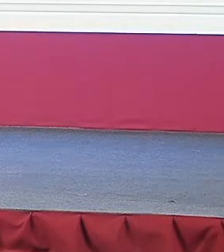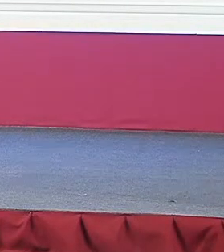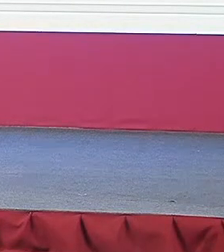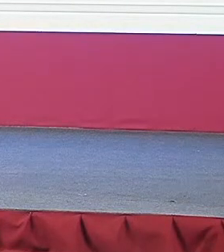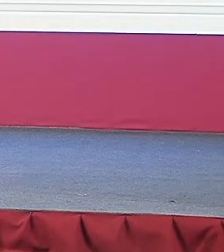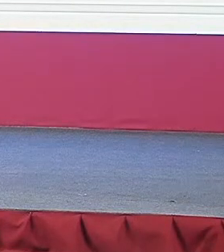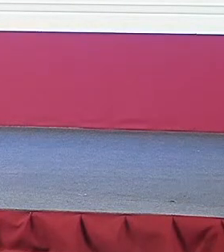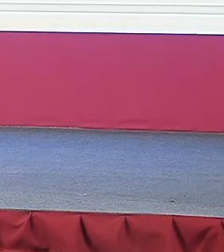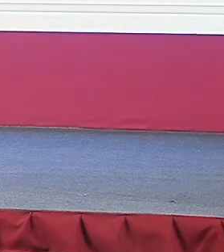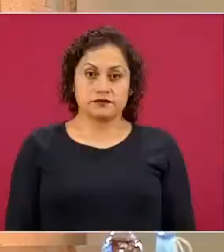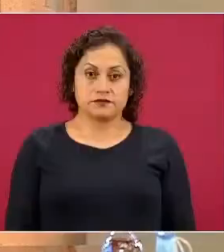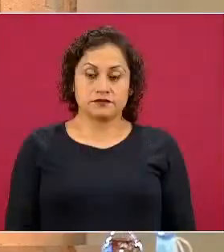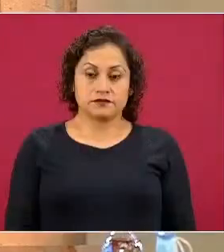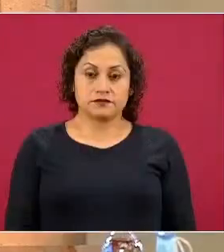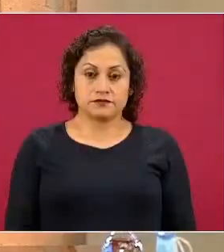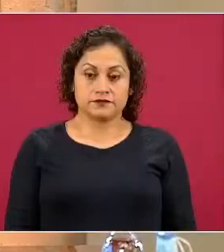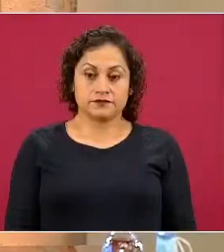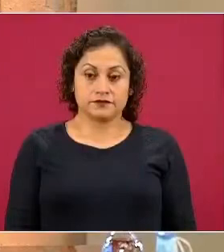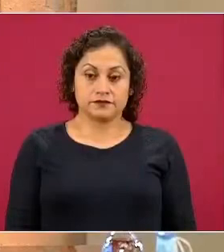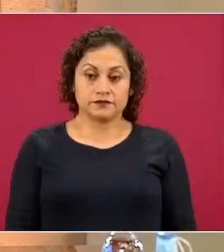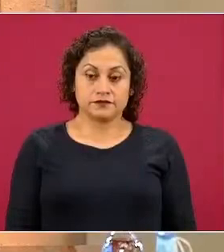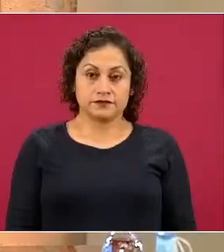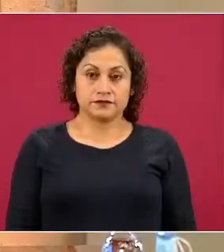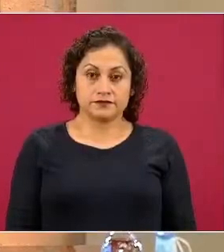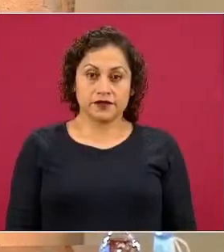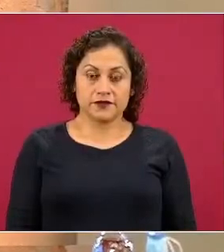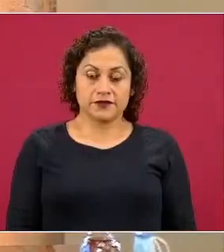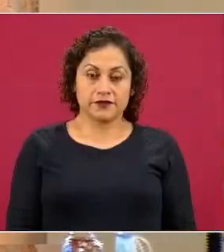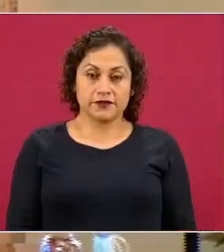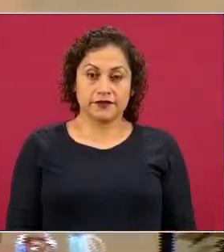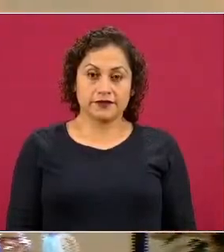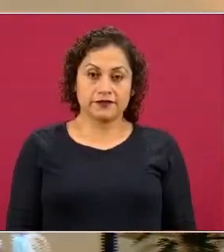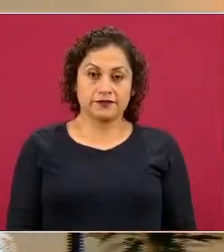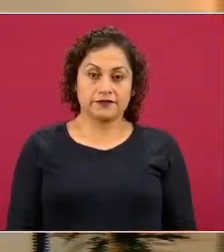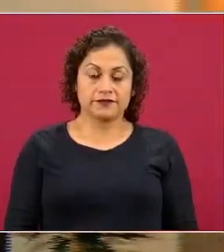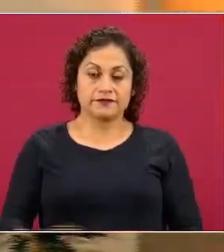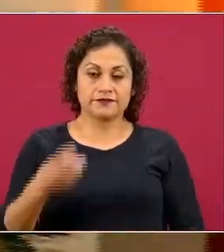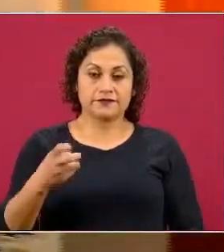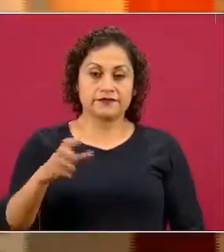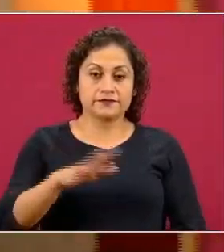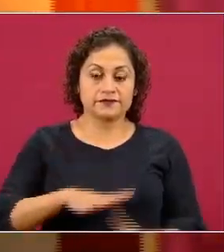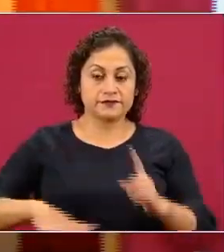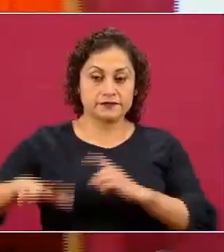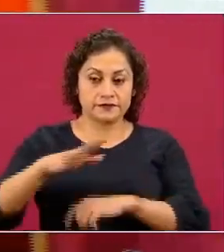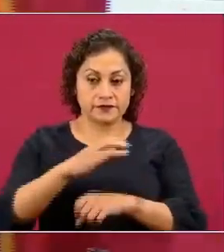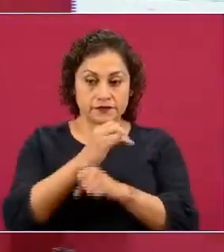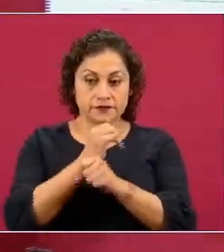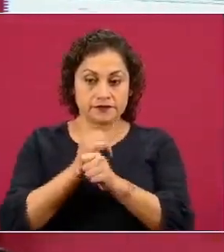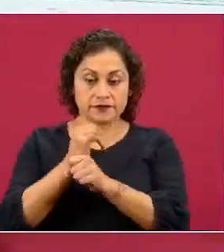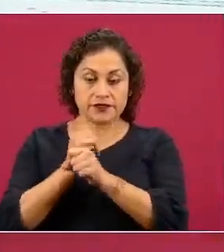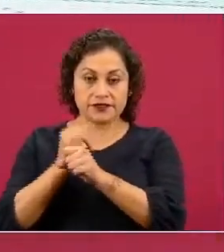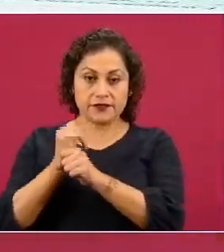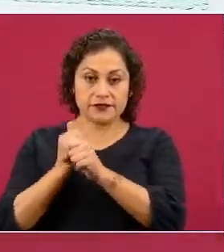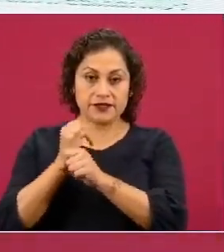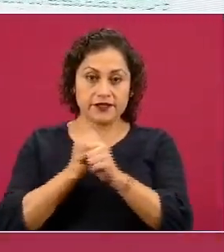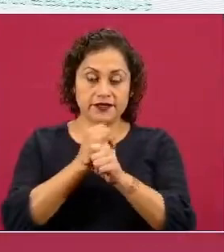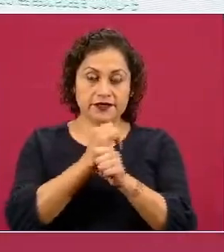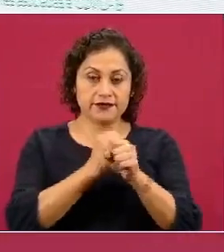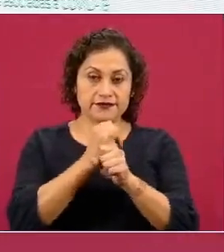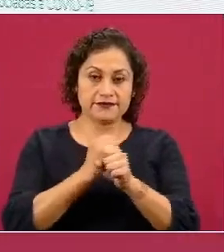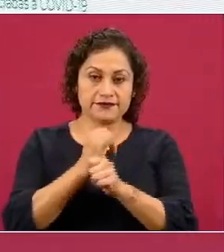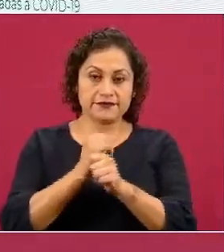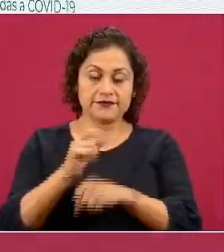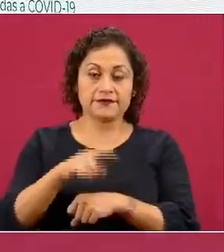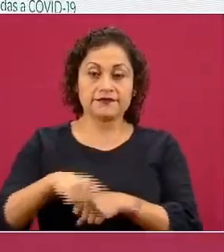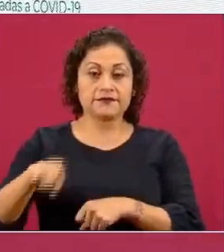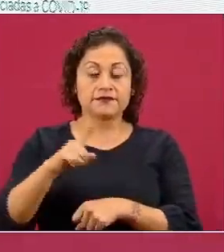se registran, se ven, se tratan de identificar y con base en un análisis de ver cualquier acta de